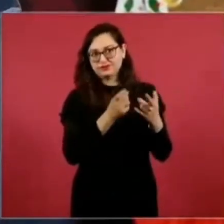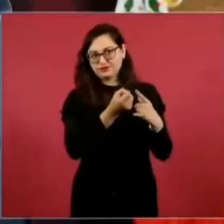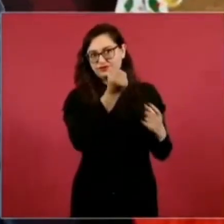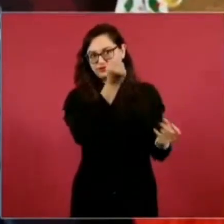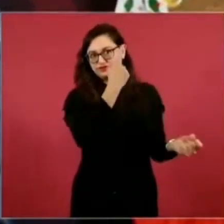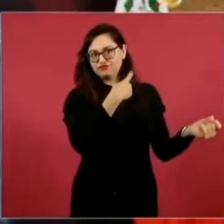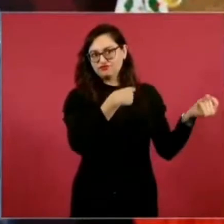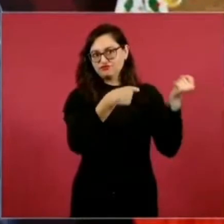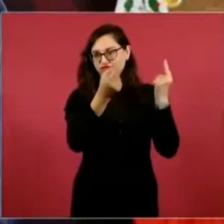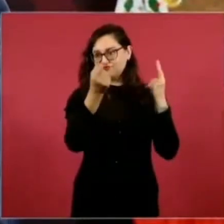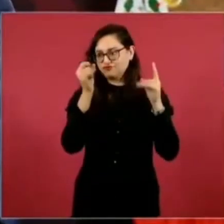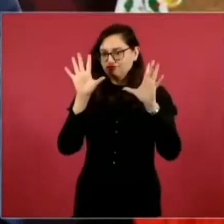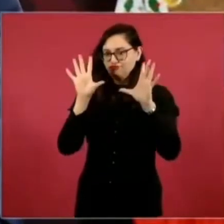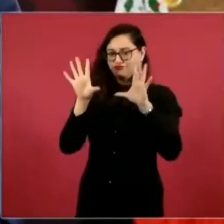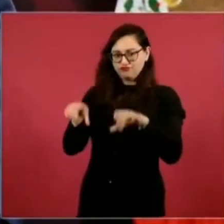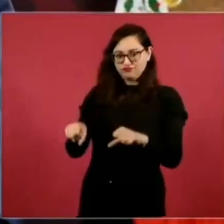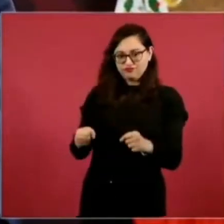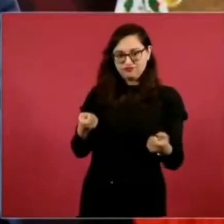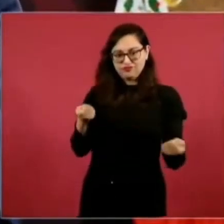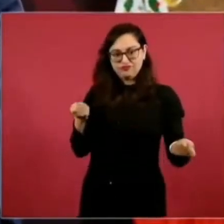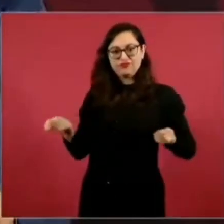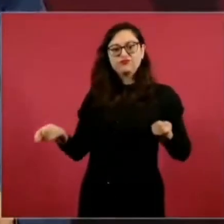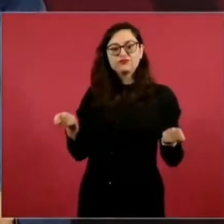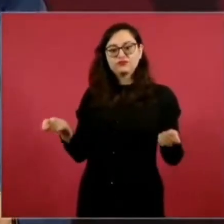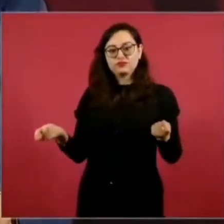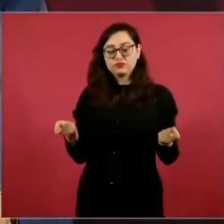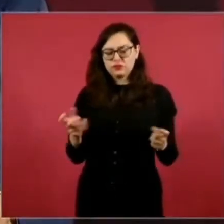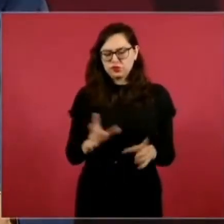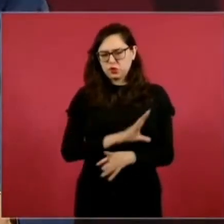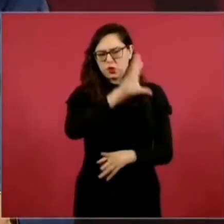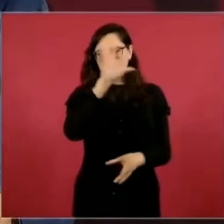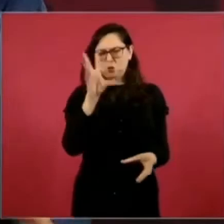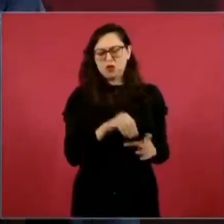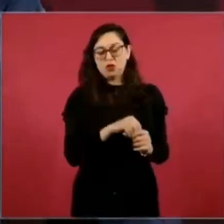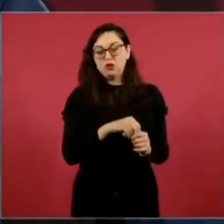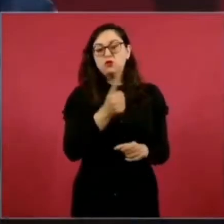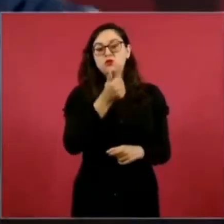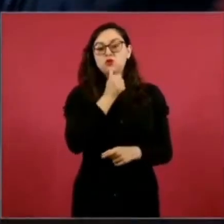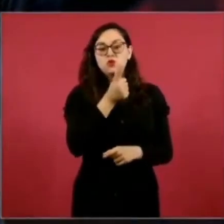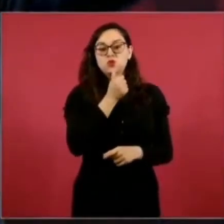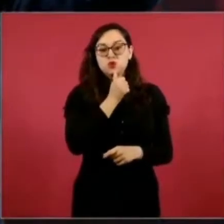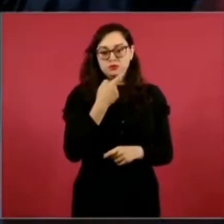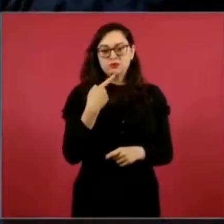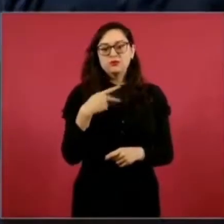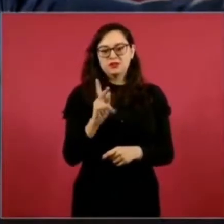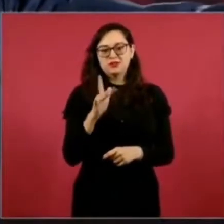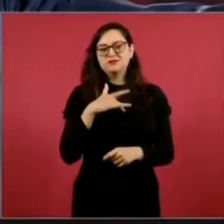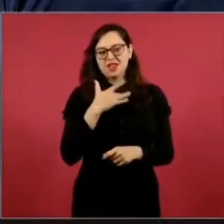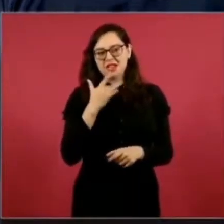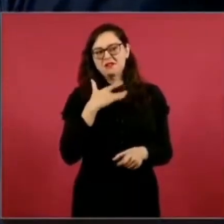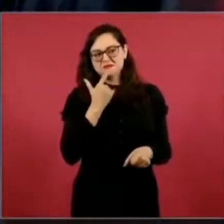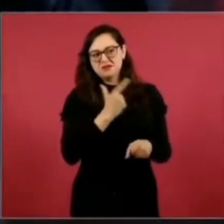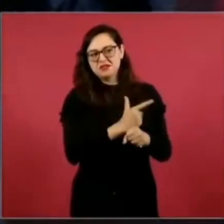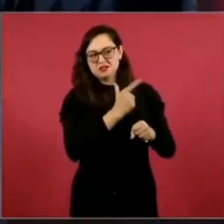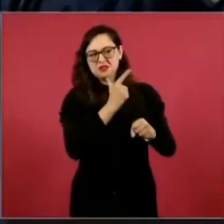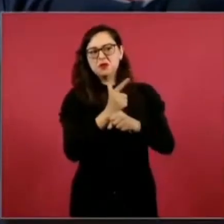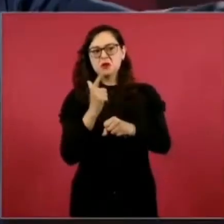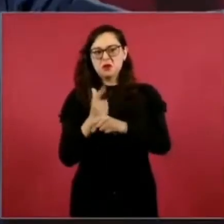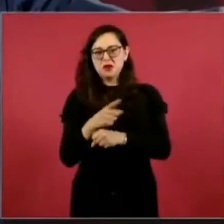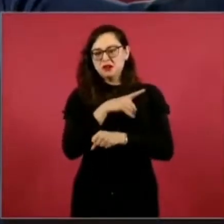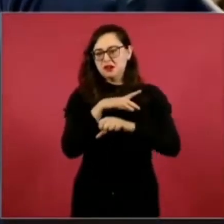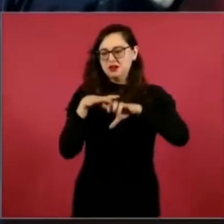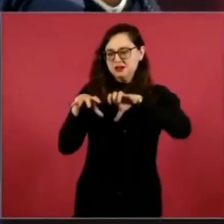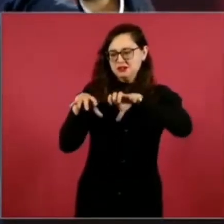tomaron no por entero no por completo pero ya se siente que las están